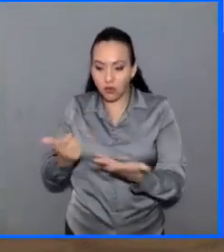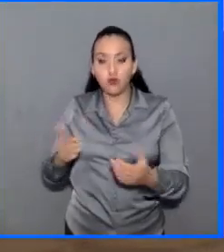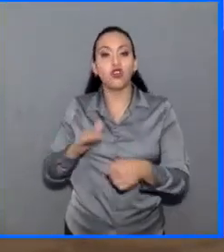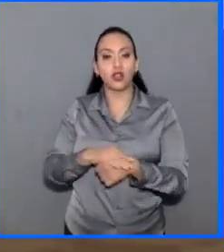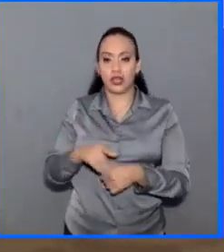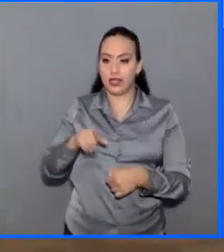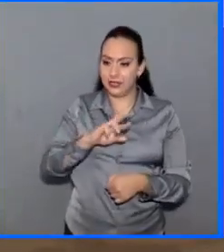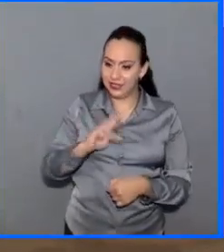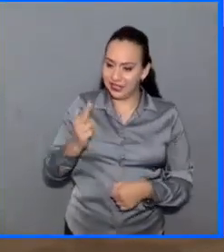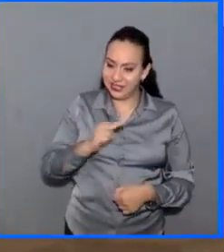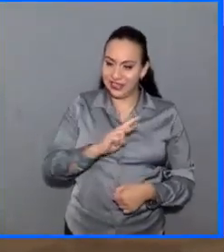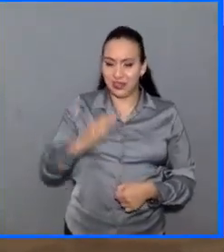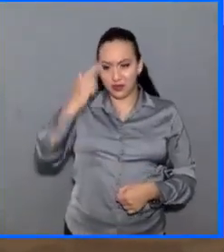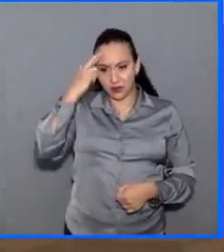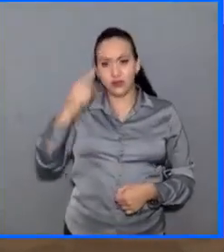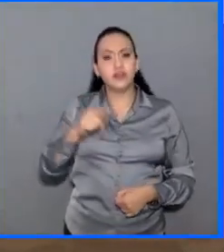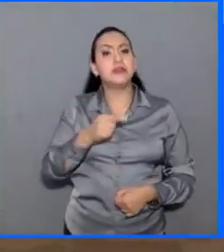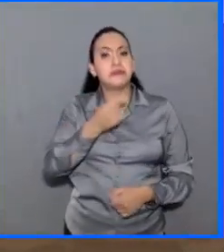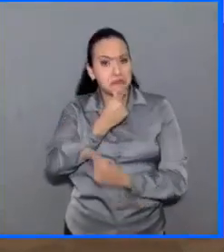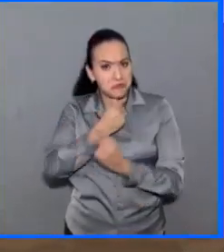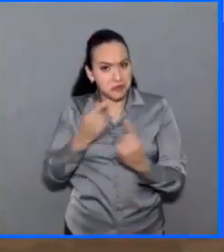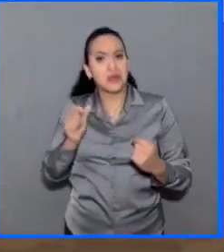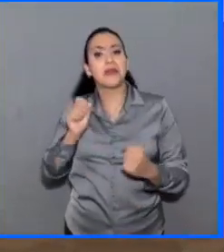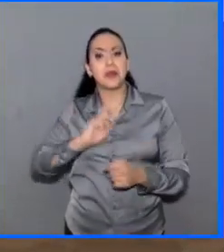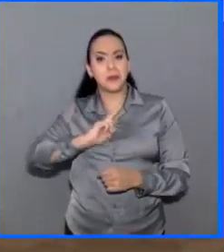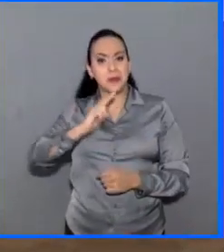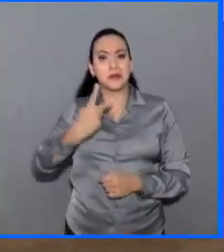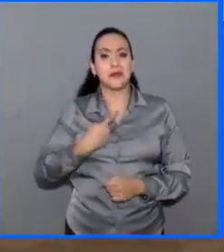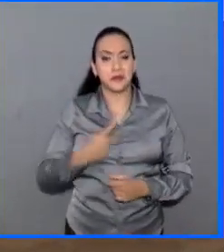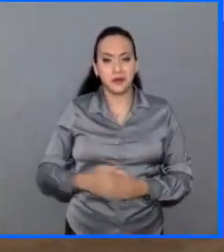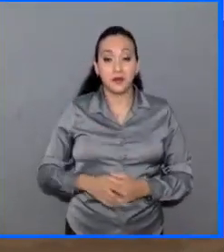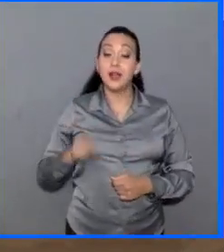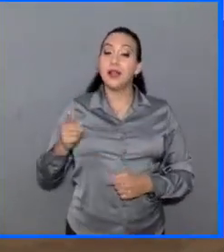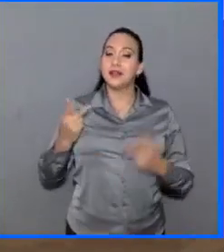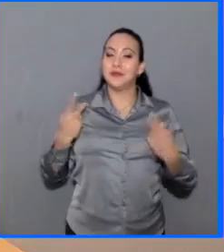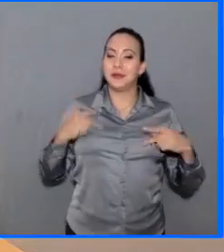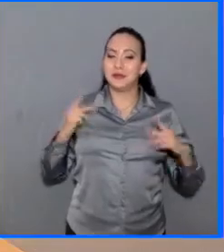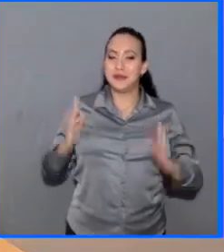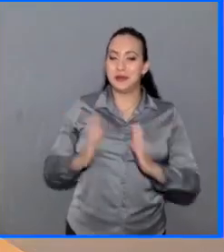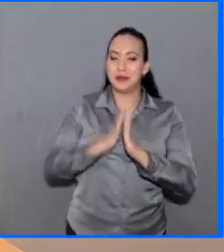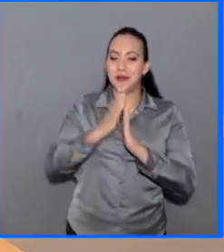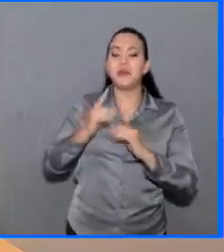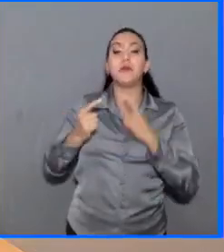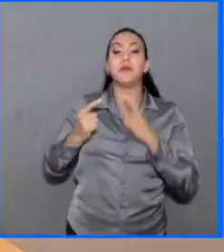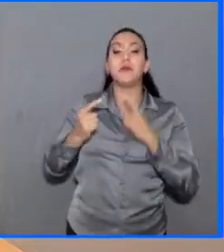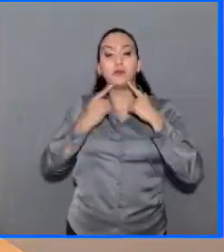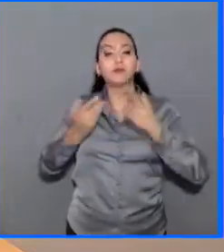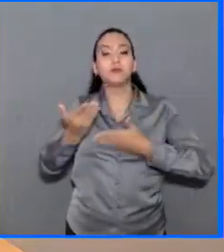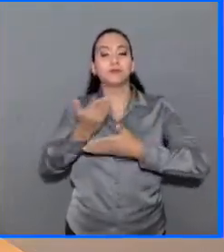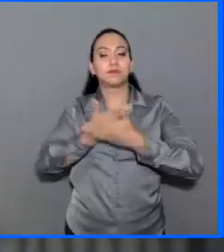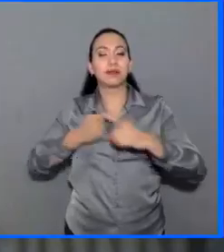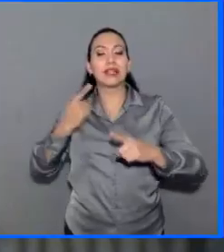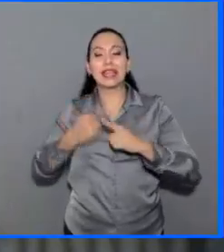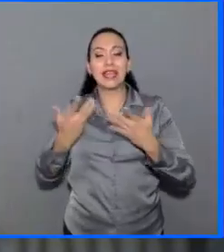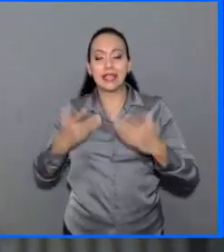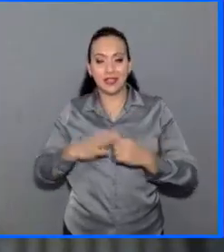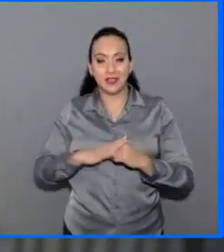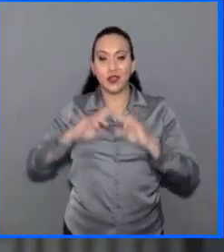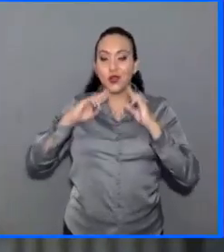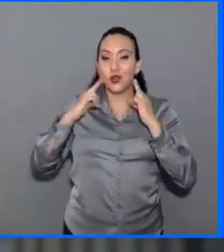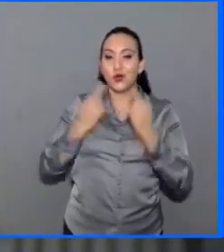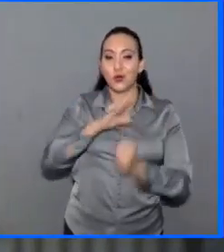reconocimiento. Así lo indicaron especialistas al participar en una jornada de diálogo organizada por la Unidad General de